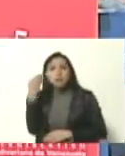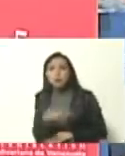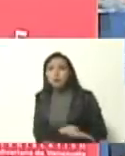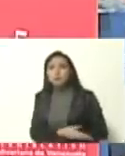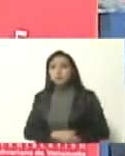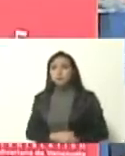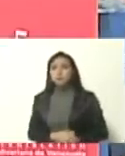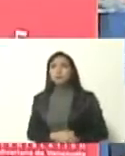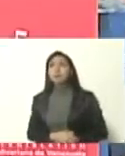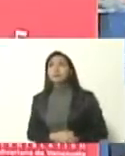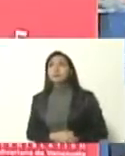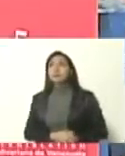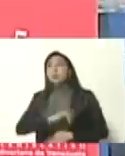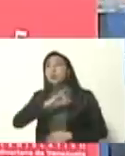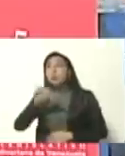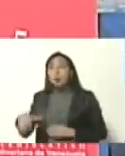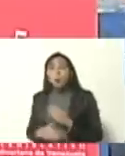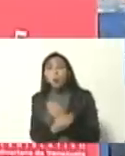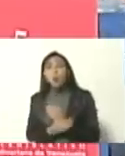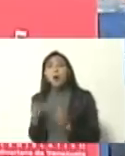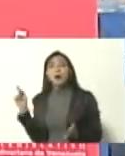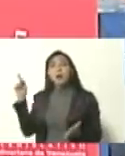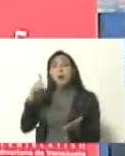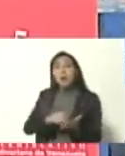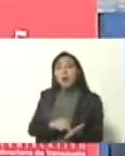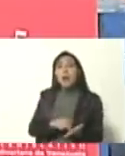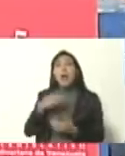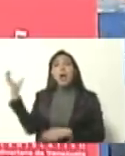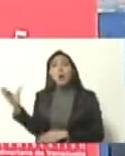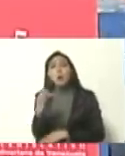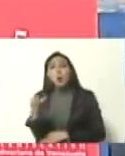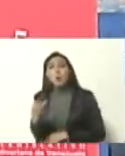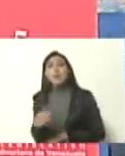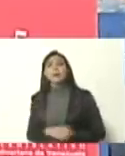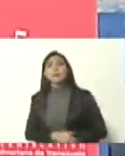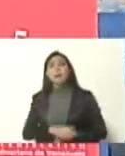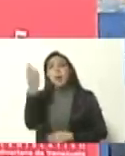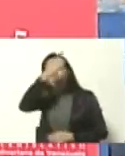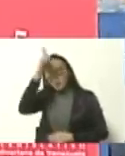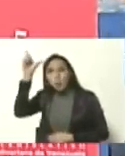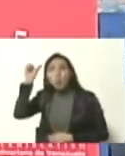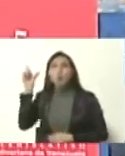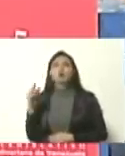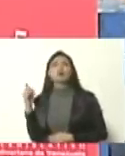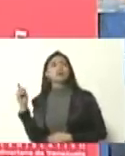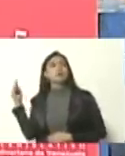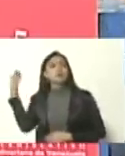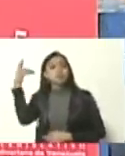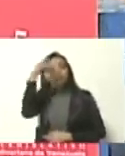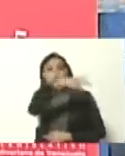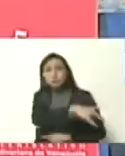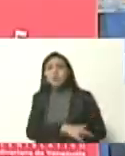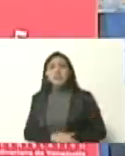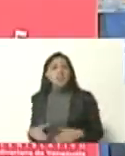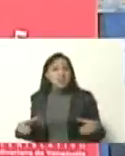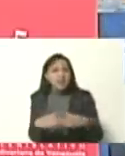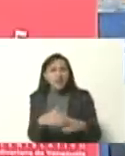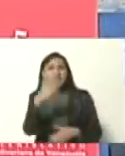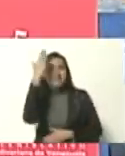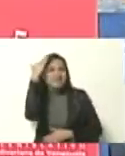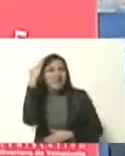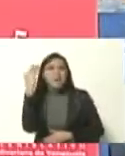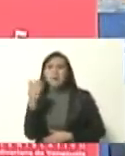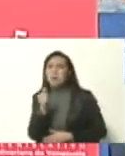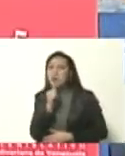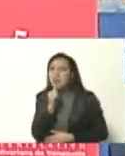lo denunciamos, dijimos a qué iba, dijimos por qué fue a Cúcuta, dijimos con quién se reunió en Cúcuta, en